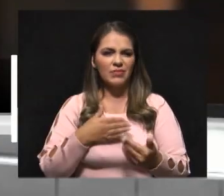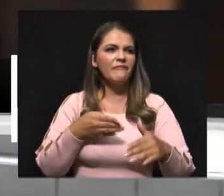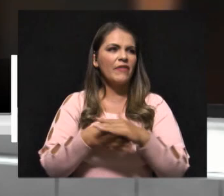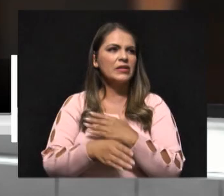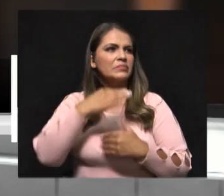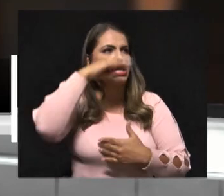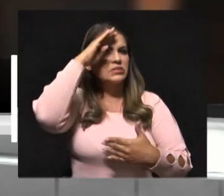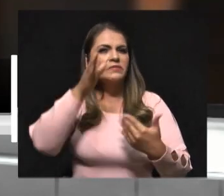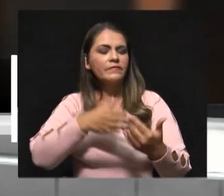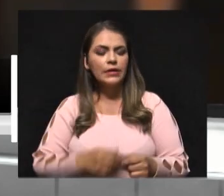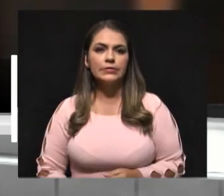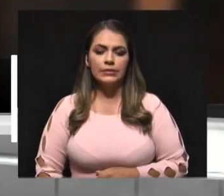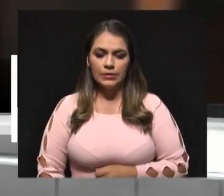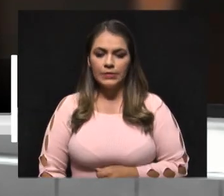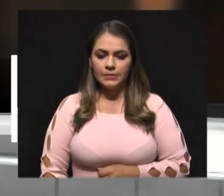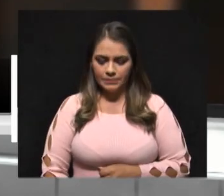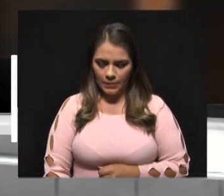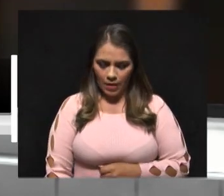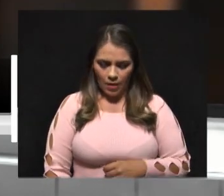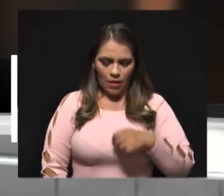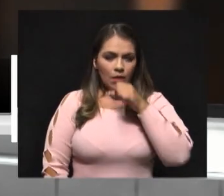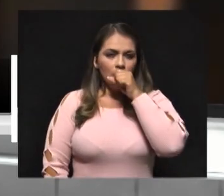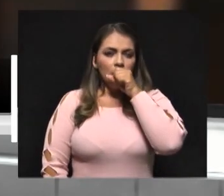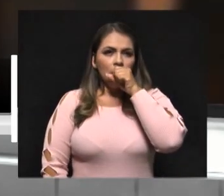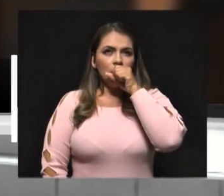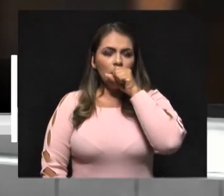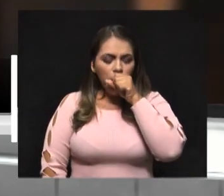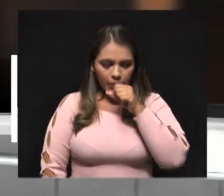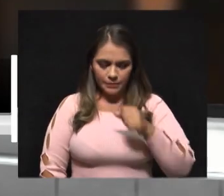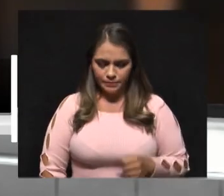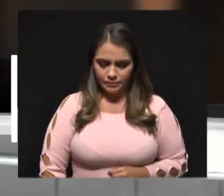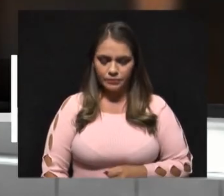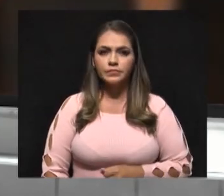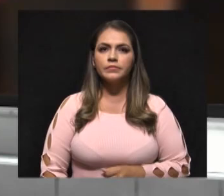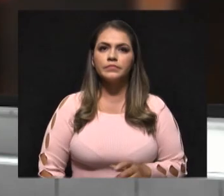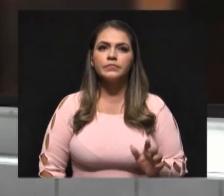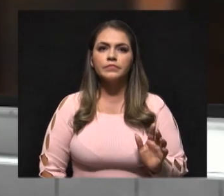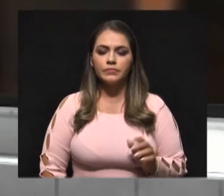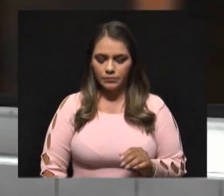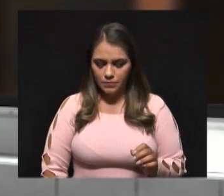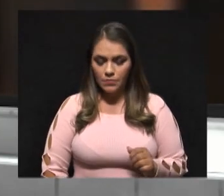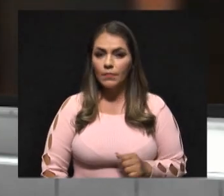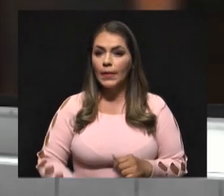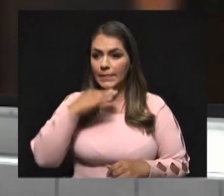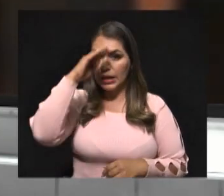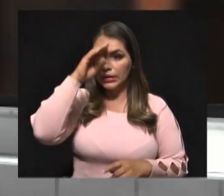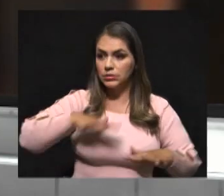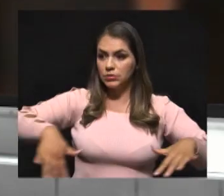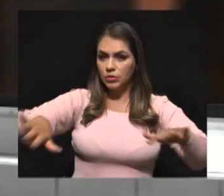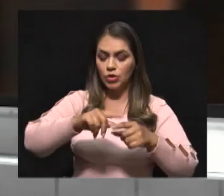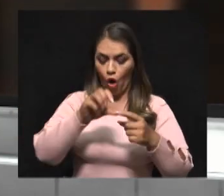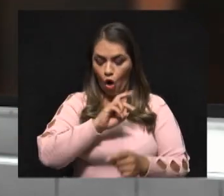llegar a la falla habían seis auxilio incluso estamos hablando casi que de dos áreas metropolitanas con un importante impacto turismo porque el